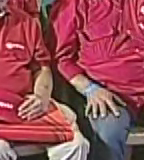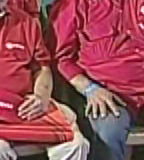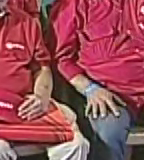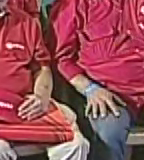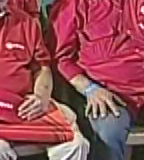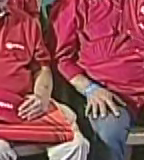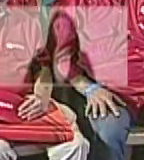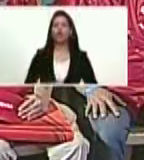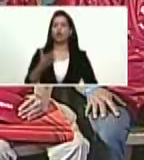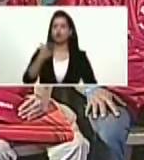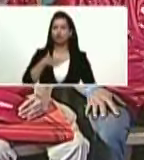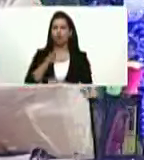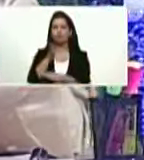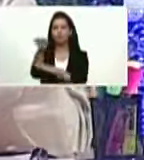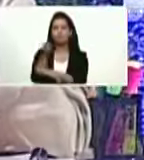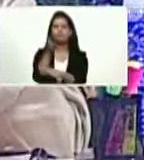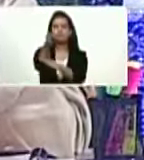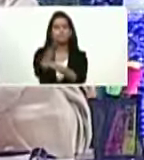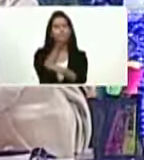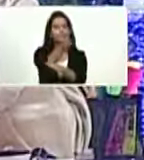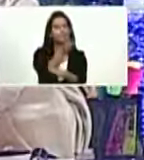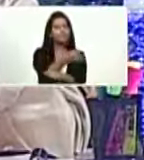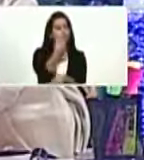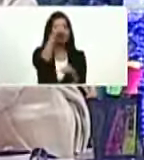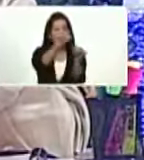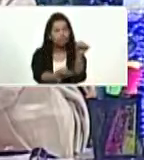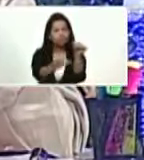Yo lo he recogido de la experiencia de todos estos años.